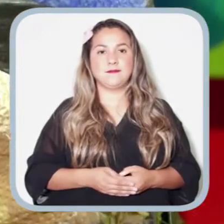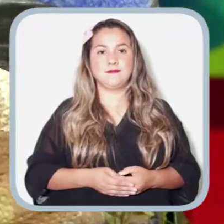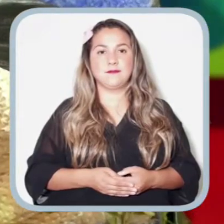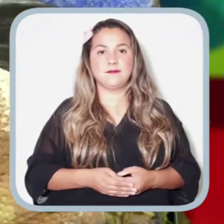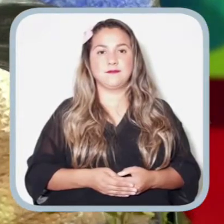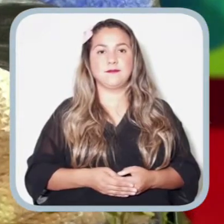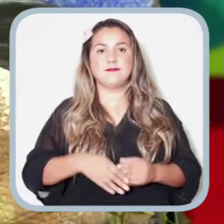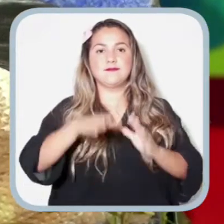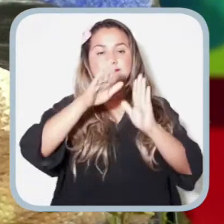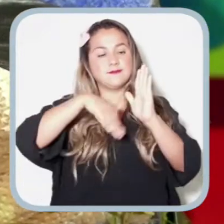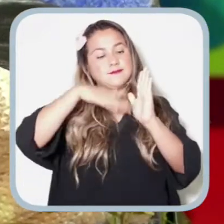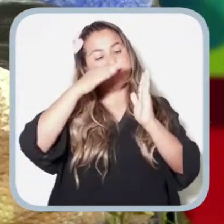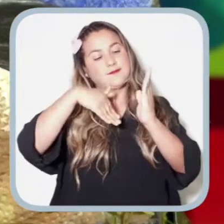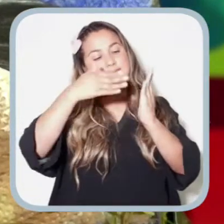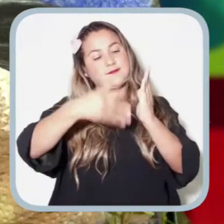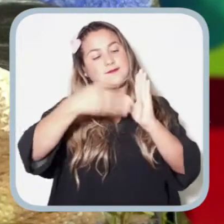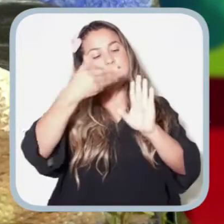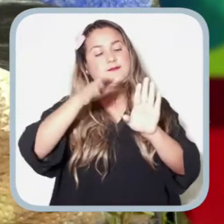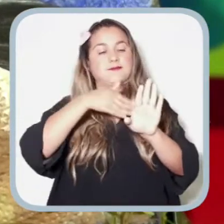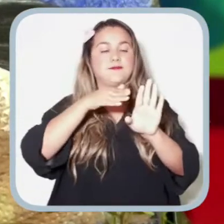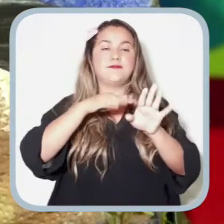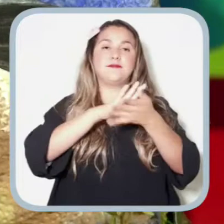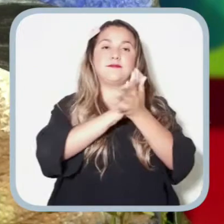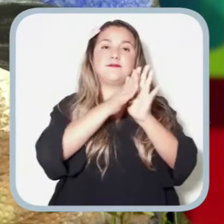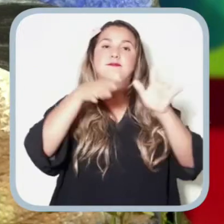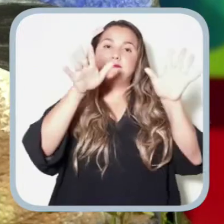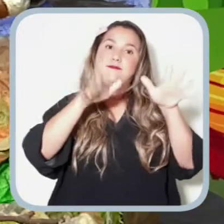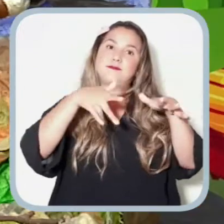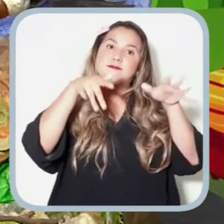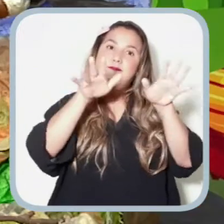y pintó todas mis alitas